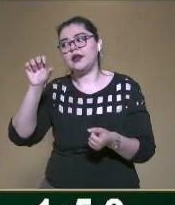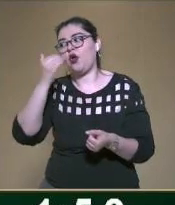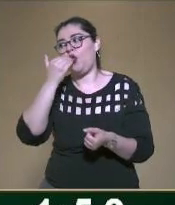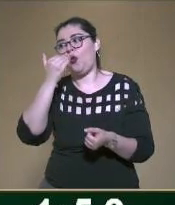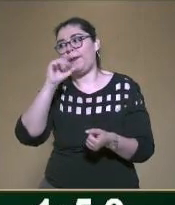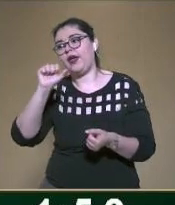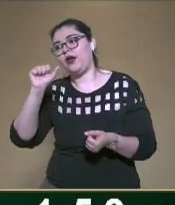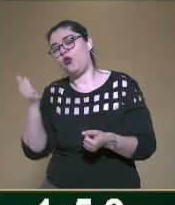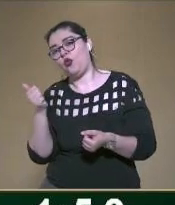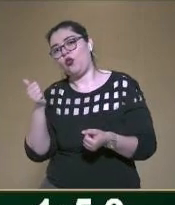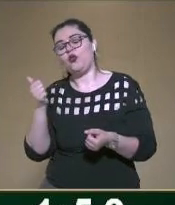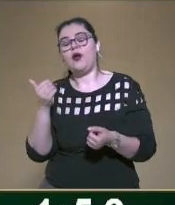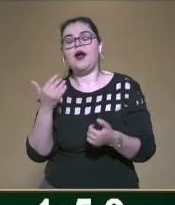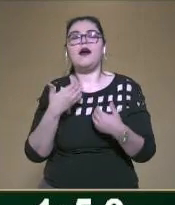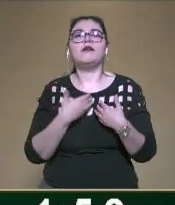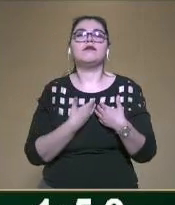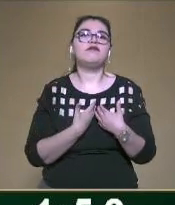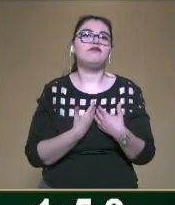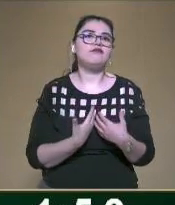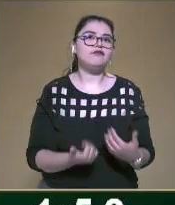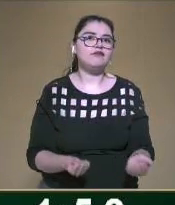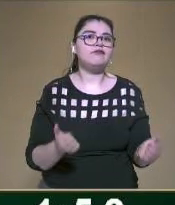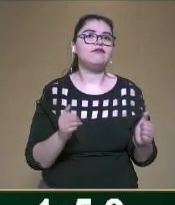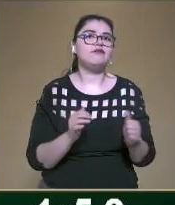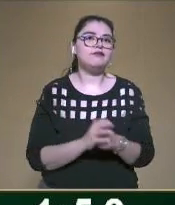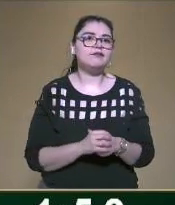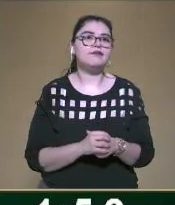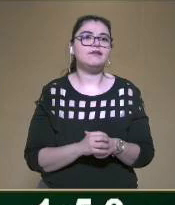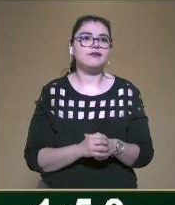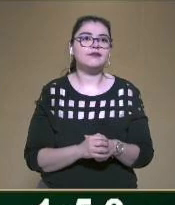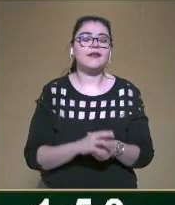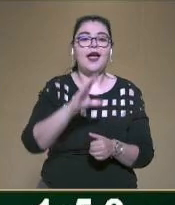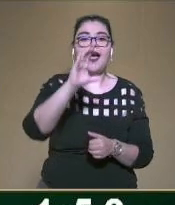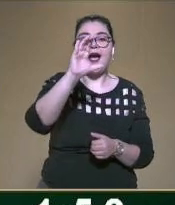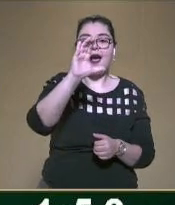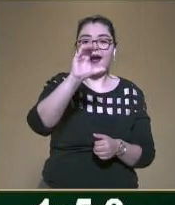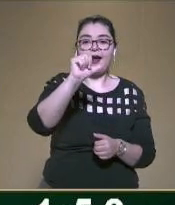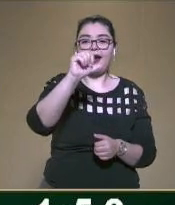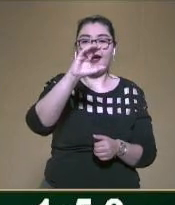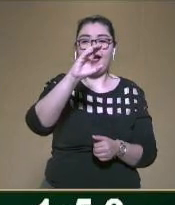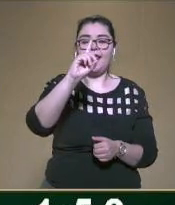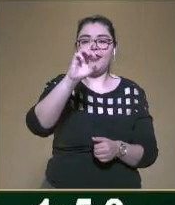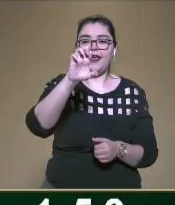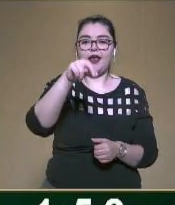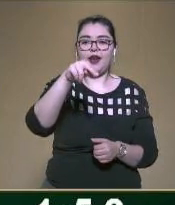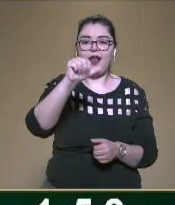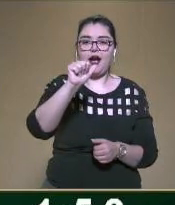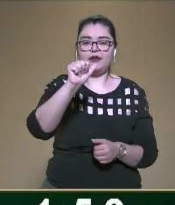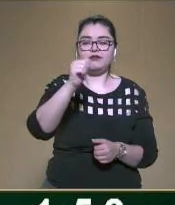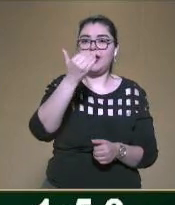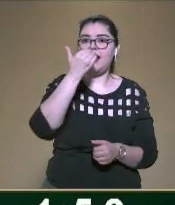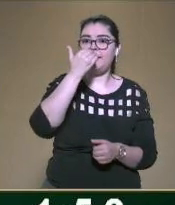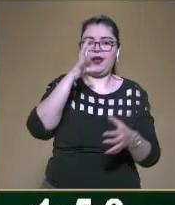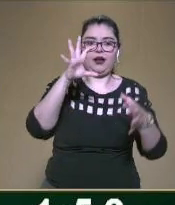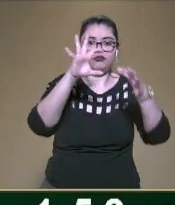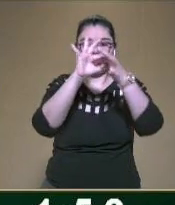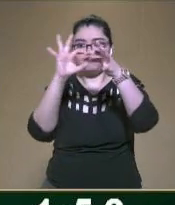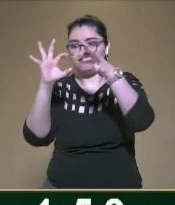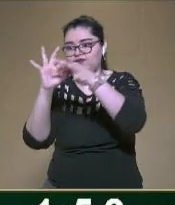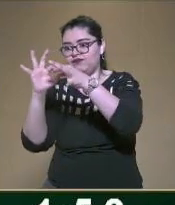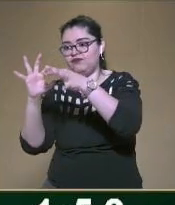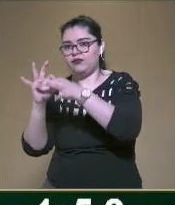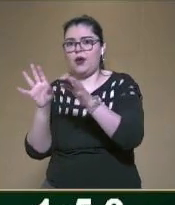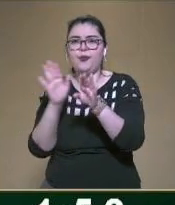Que componen la cadena alimenticia. Que por el último está en el descomponedor. Aquí están los